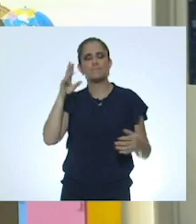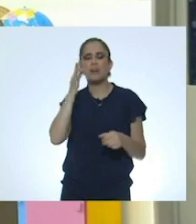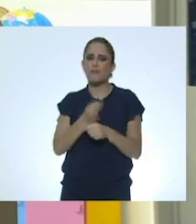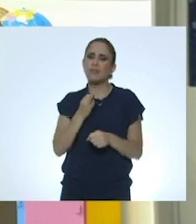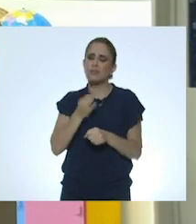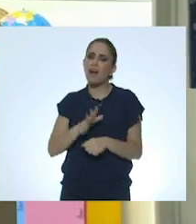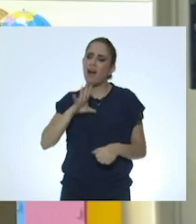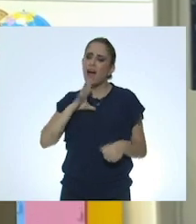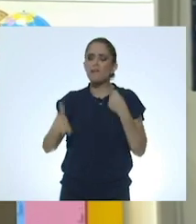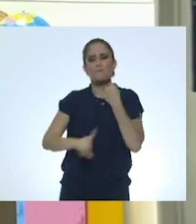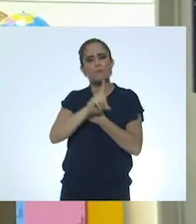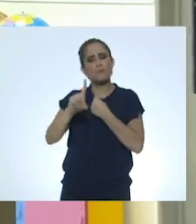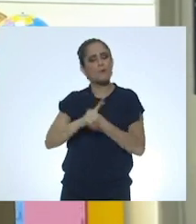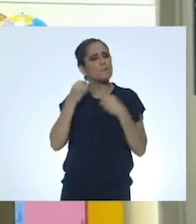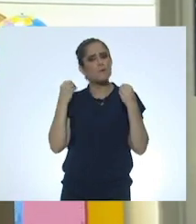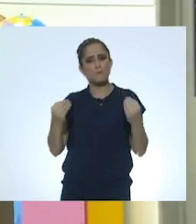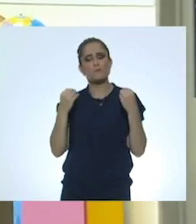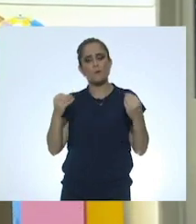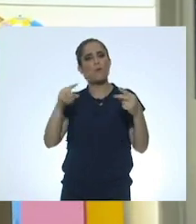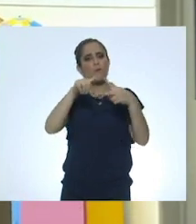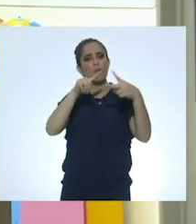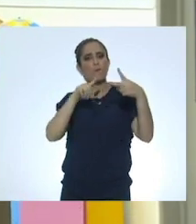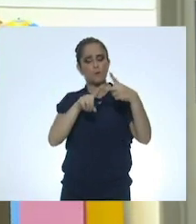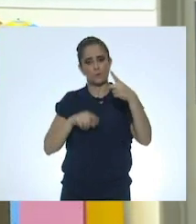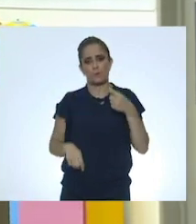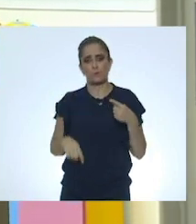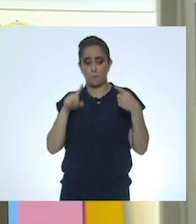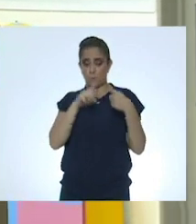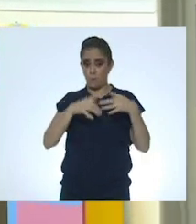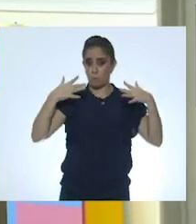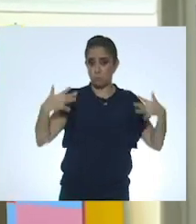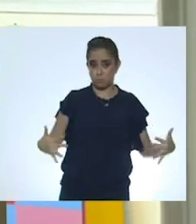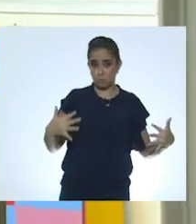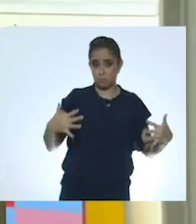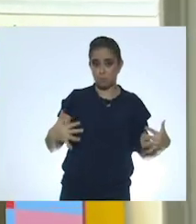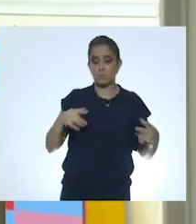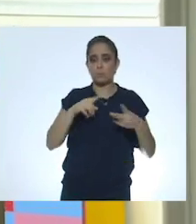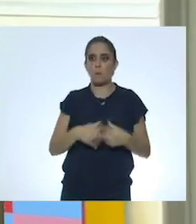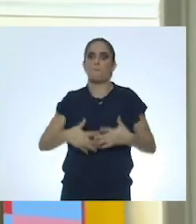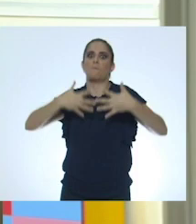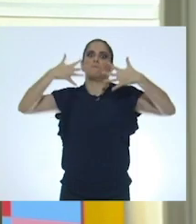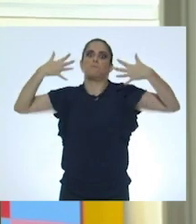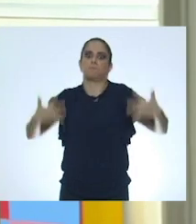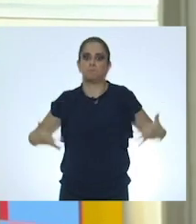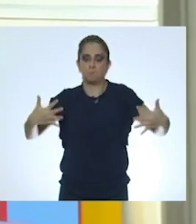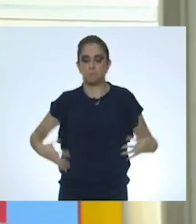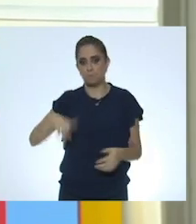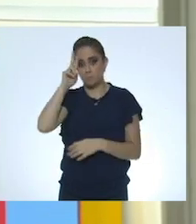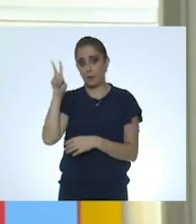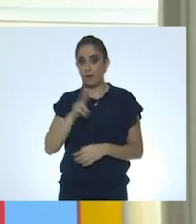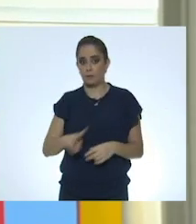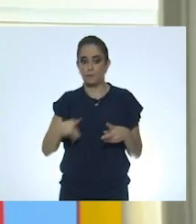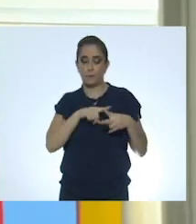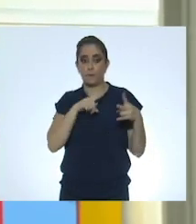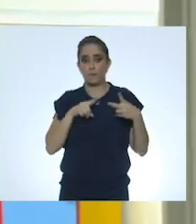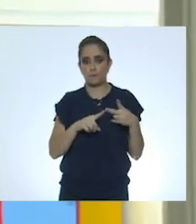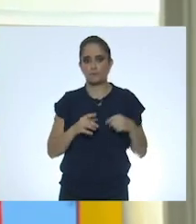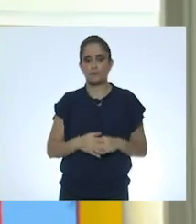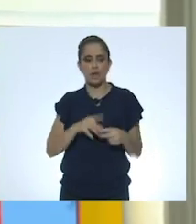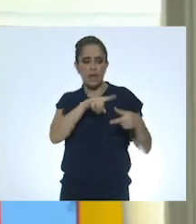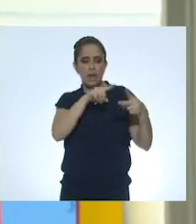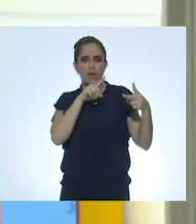que el mundo se enfrenta hoy en día son el sobrepeso y la obesidad. Hoy analizaremos cuáles son sus causas